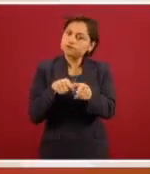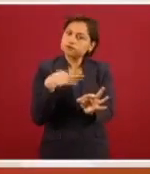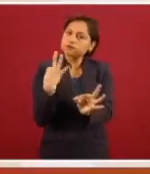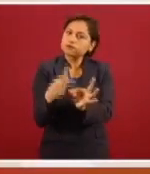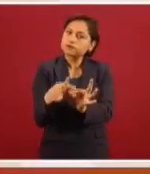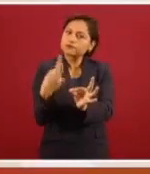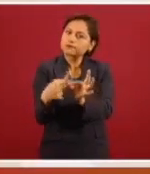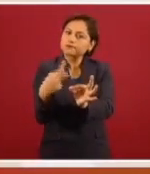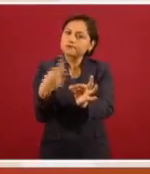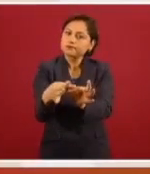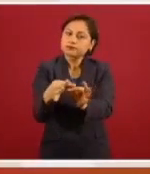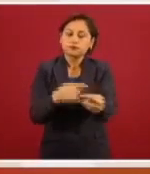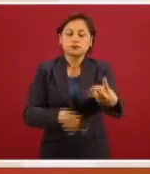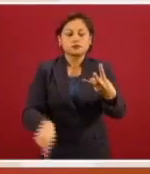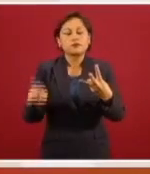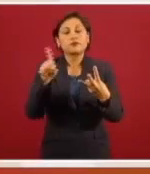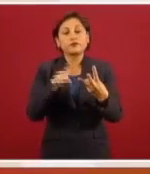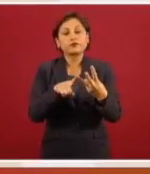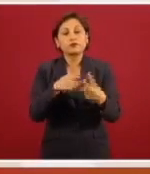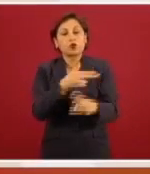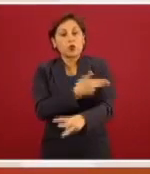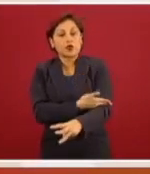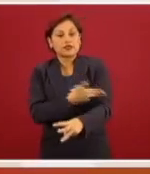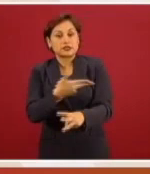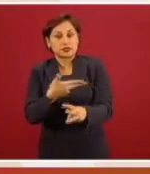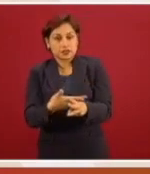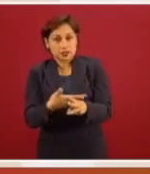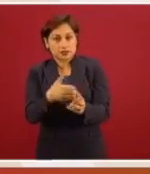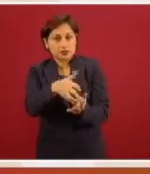y honestidad y austeridad